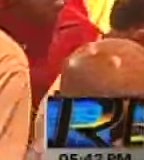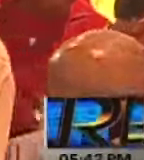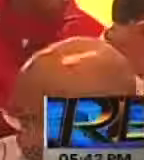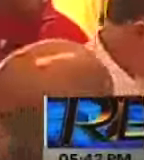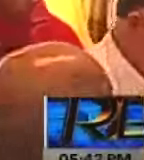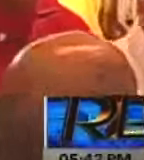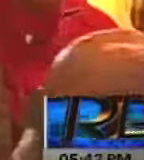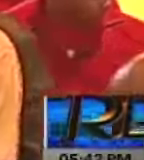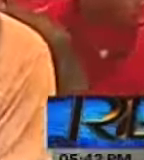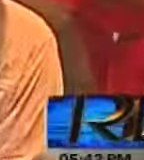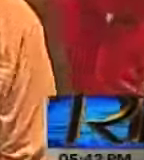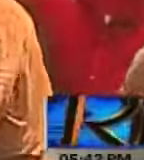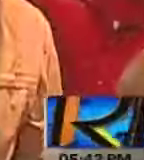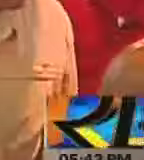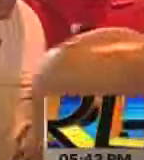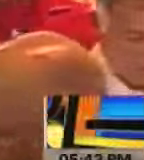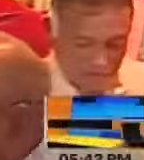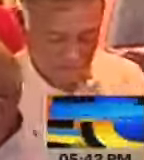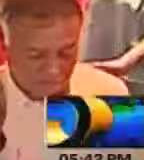necesitando